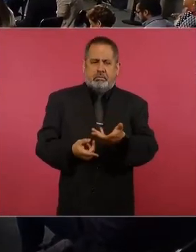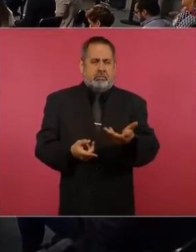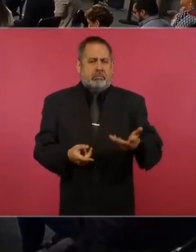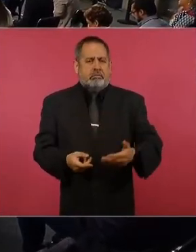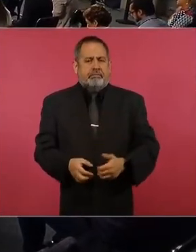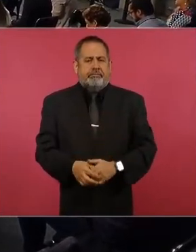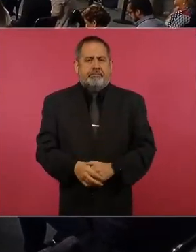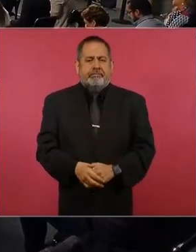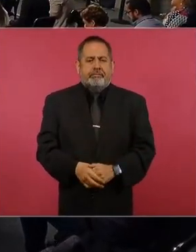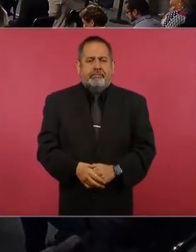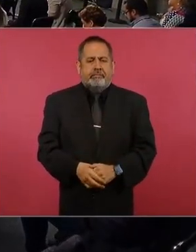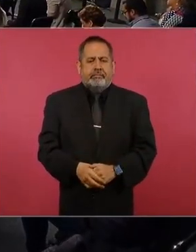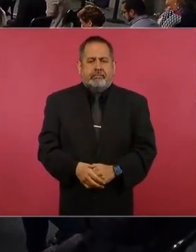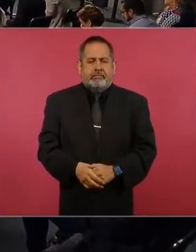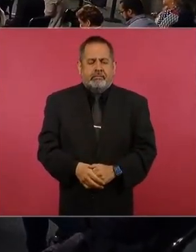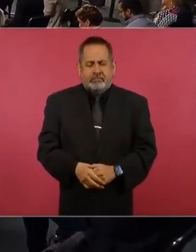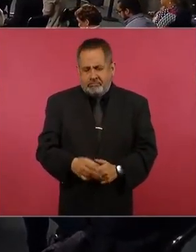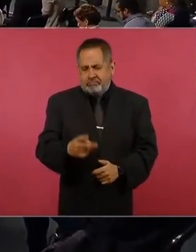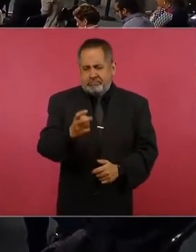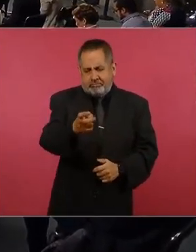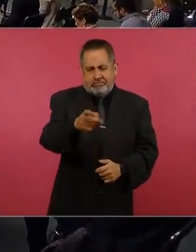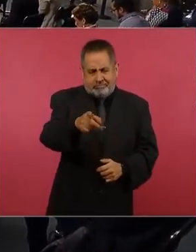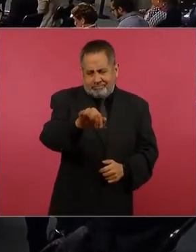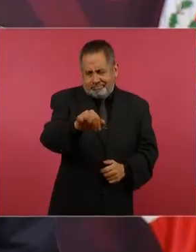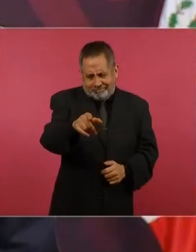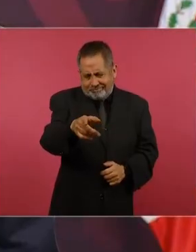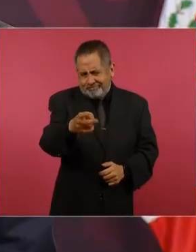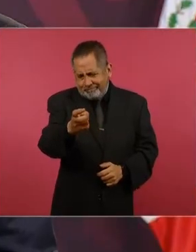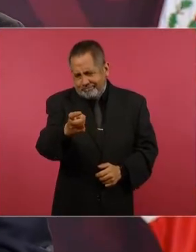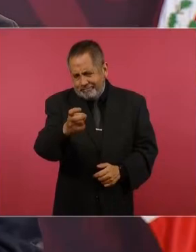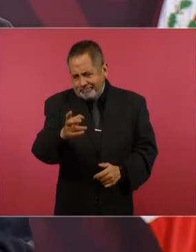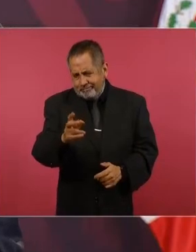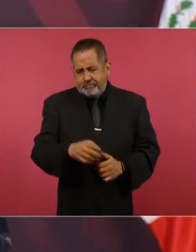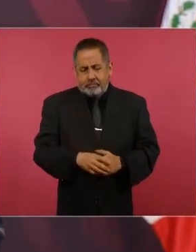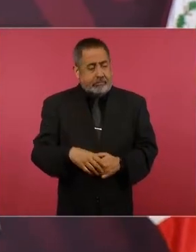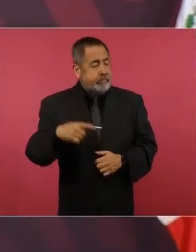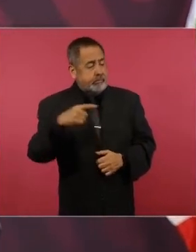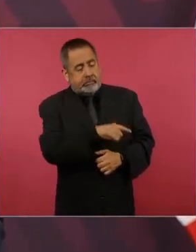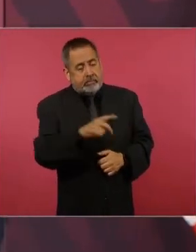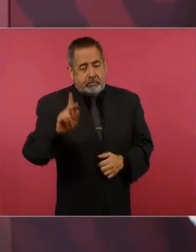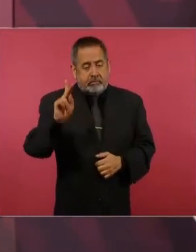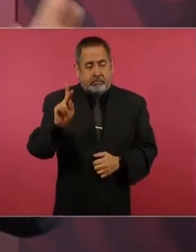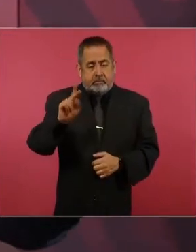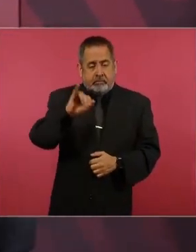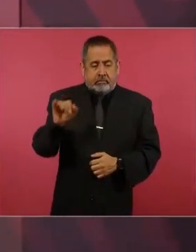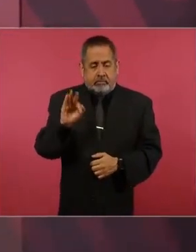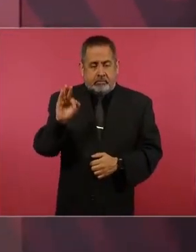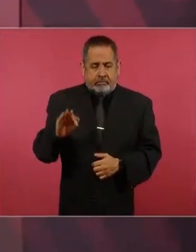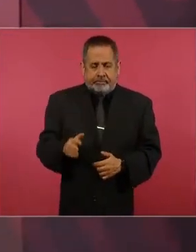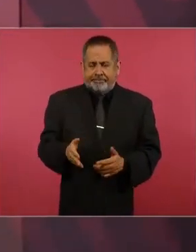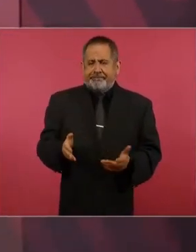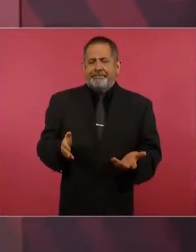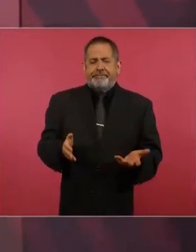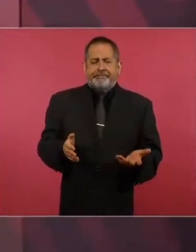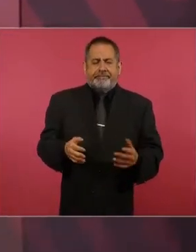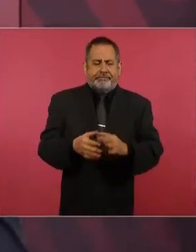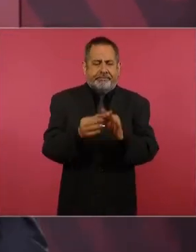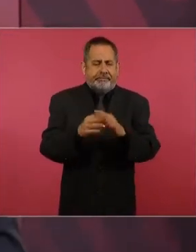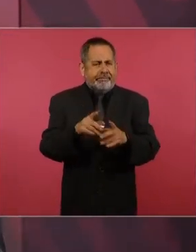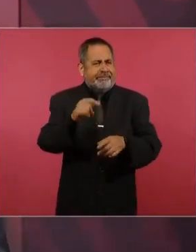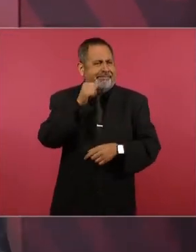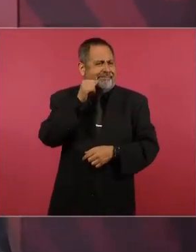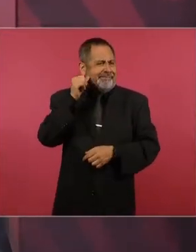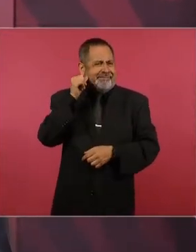Sí, sí, sí. En el Poder Judicial, No, estábamos hablando